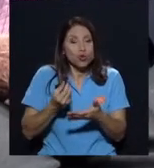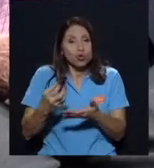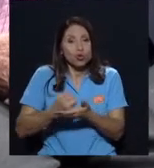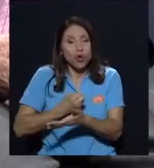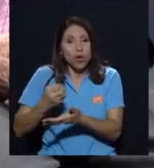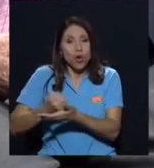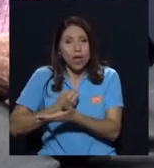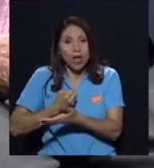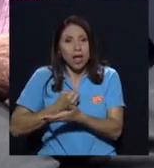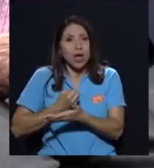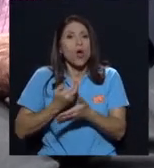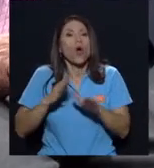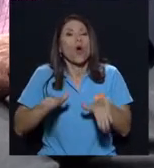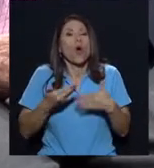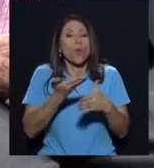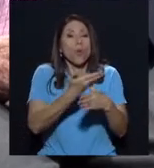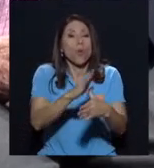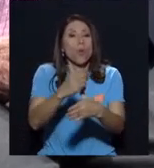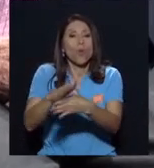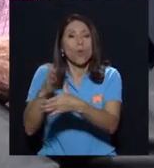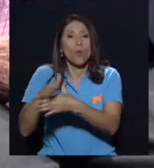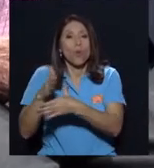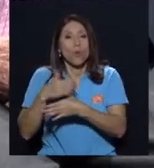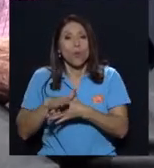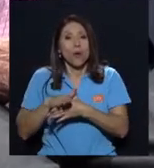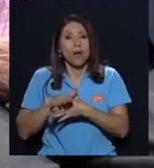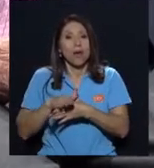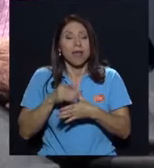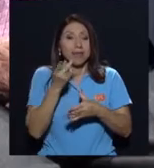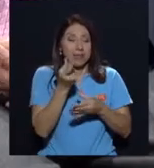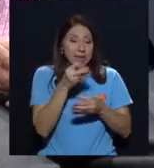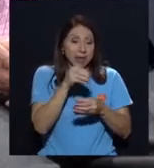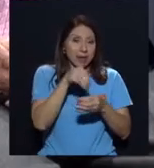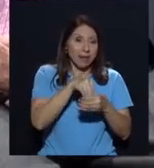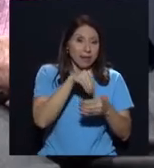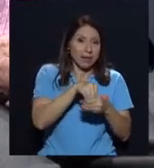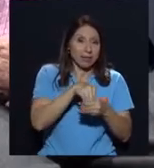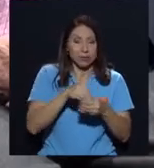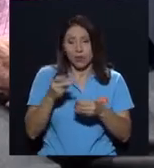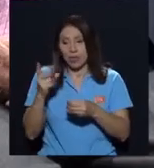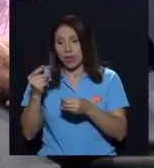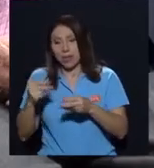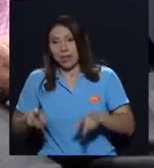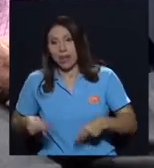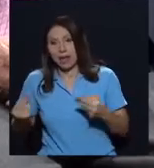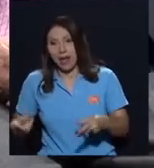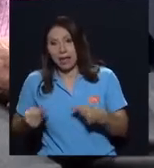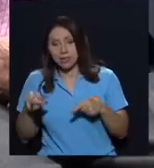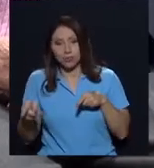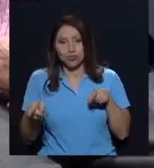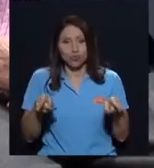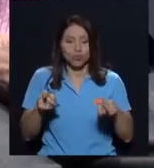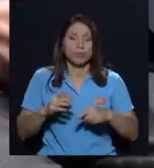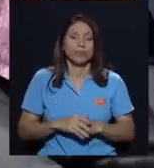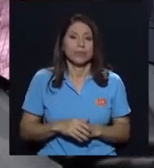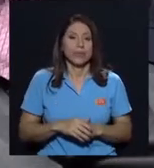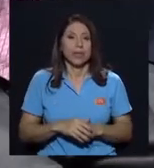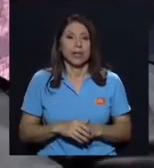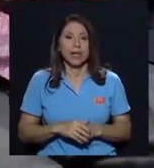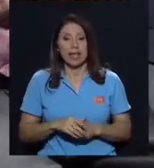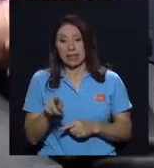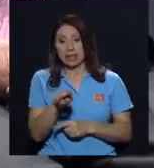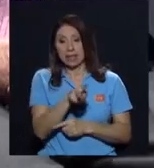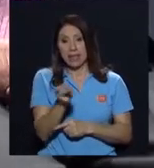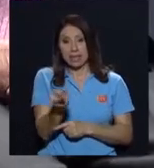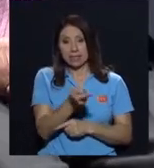las medidas que hay que tomar de lado el gasto de los ingresos y ninguna de esas